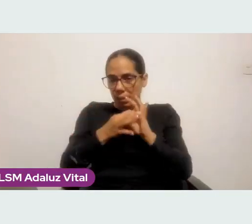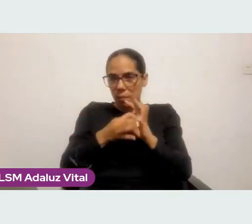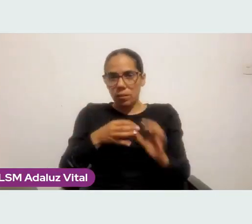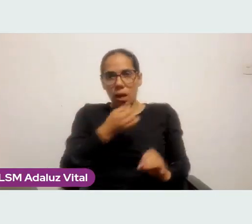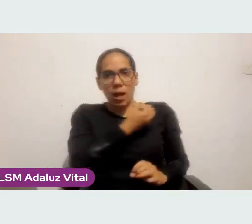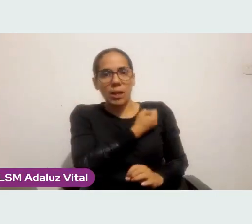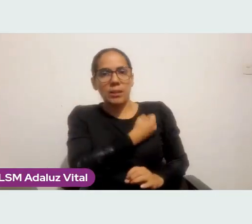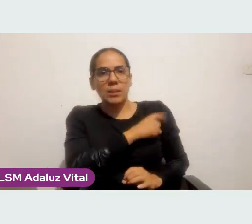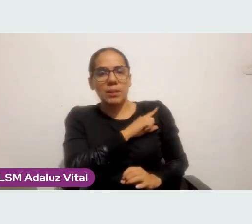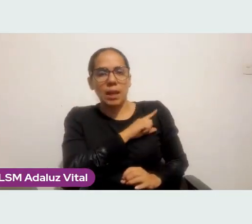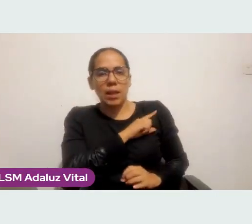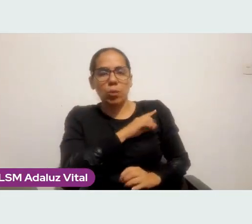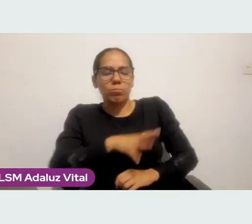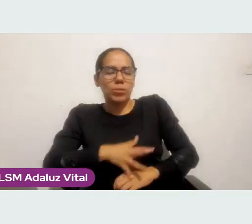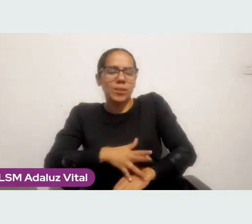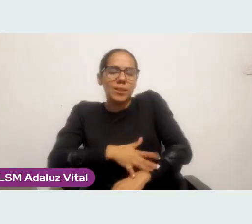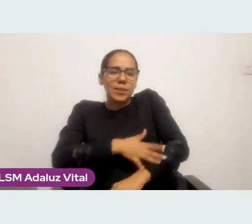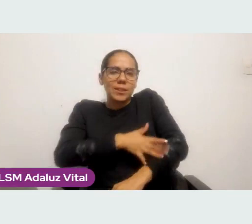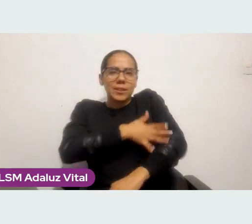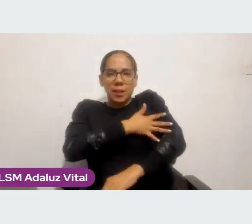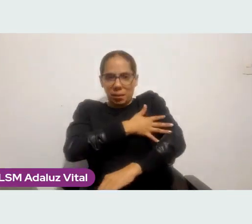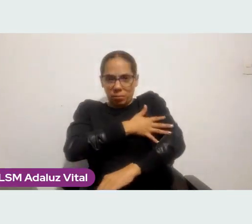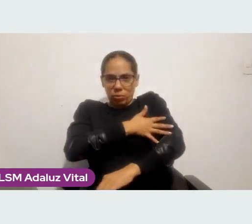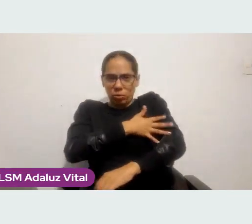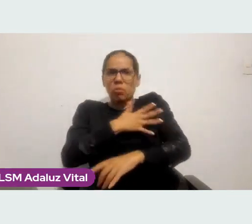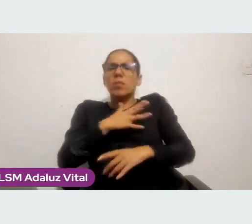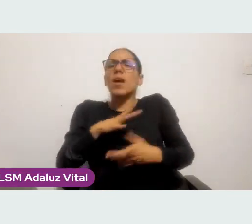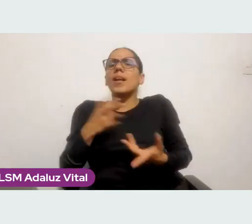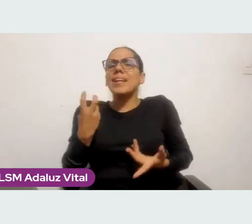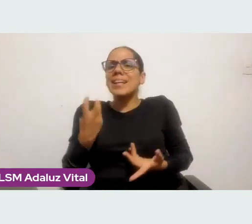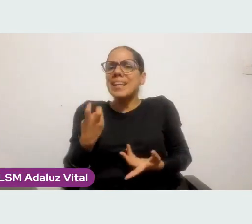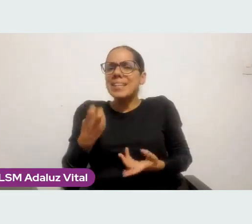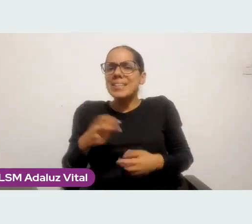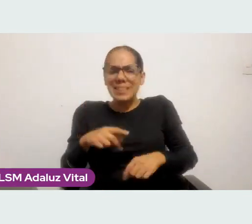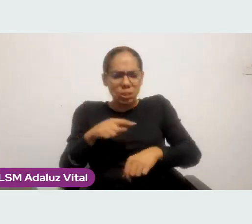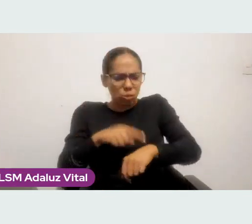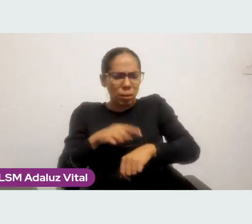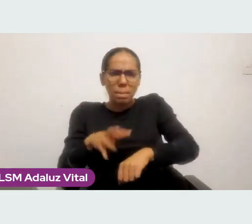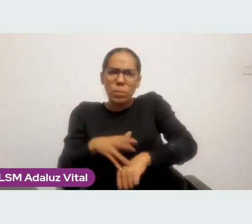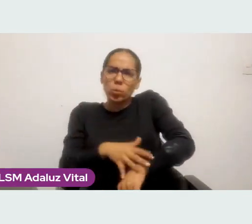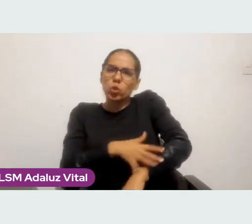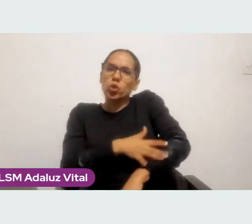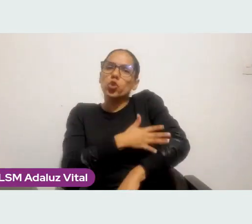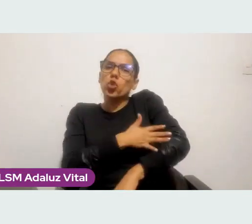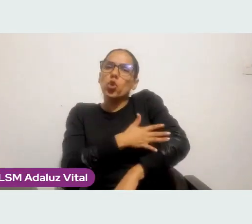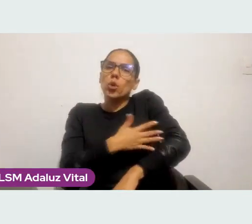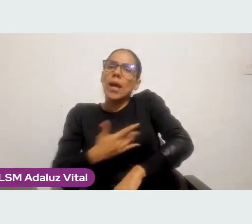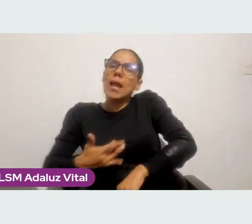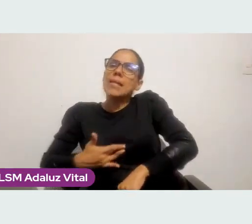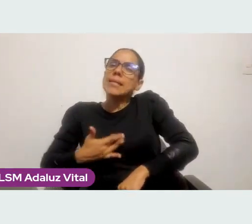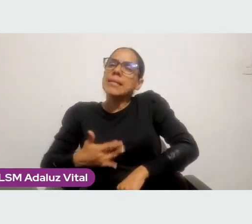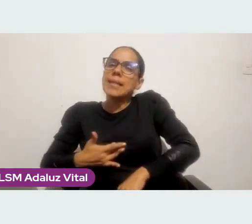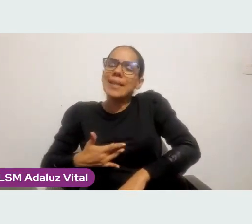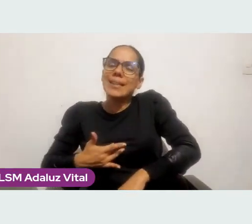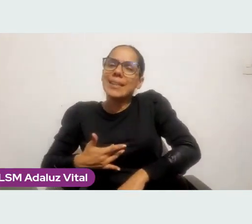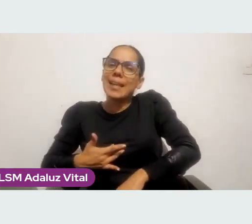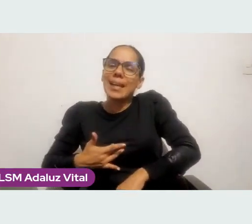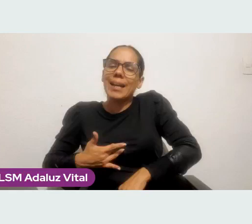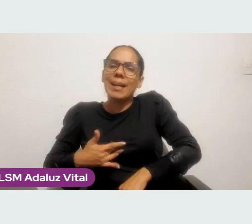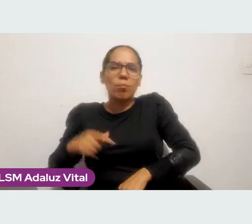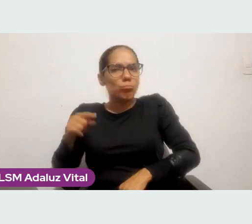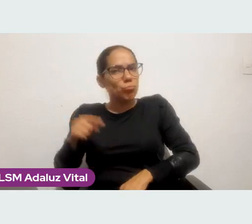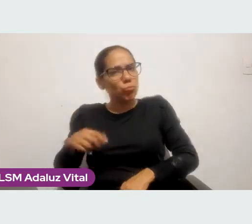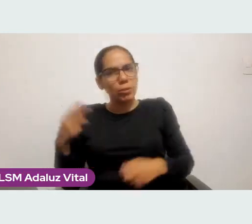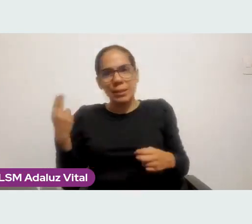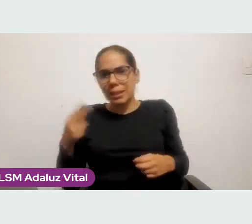por ejemplo, de que la salud emocional, si no hay un cuidado, entonces vamos a tener